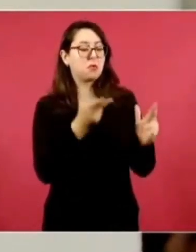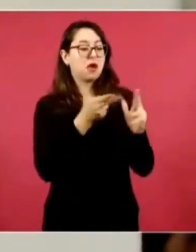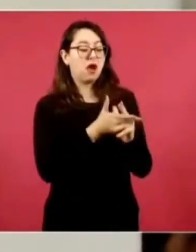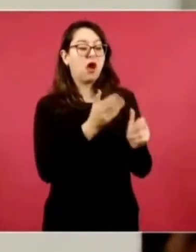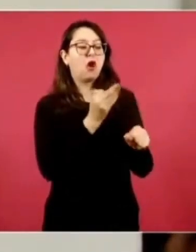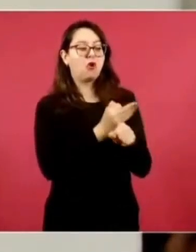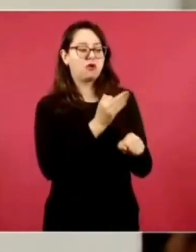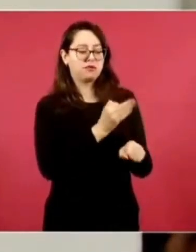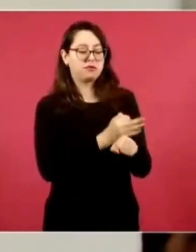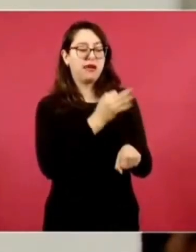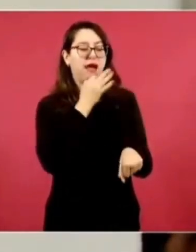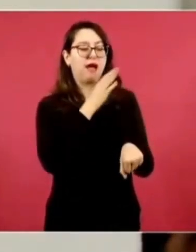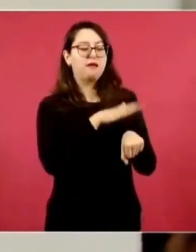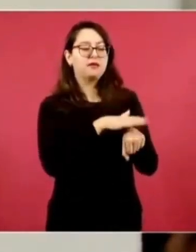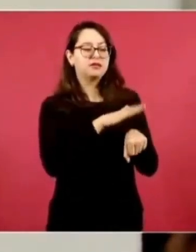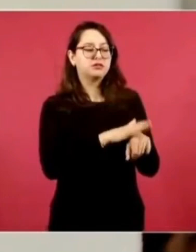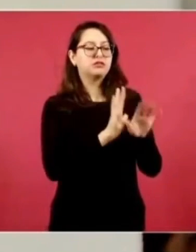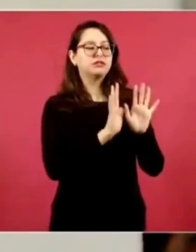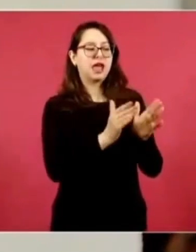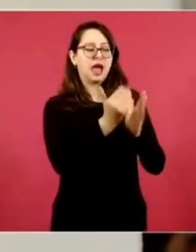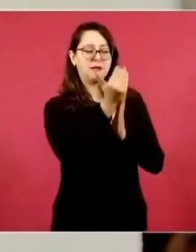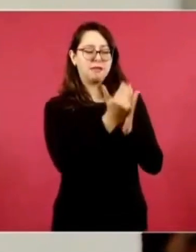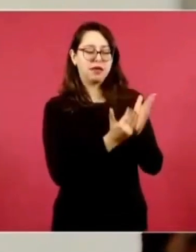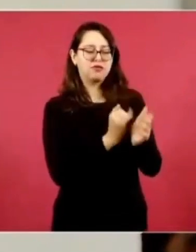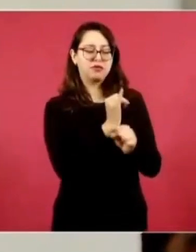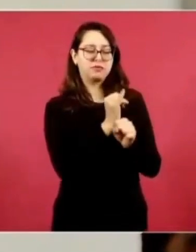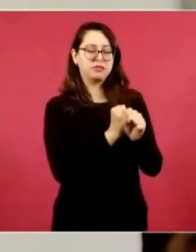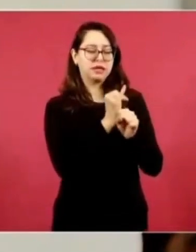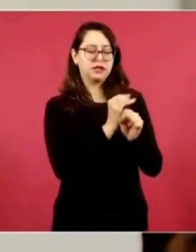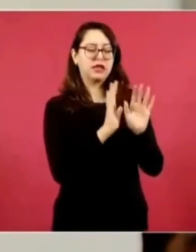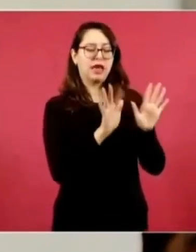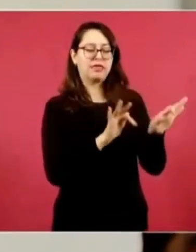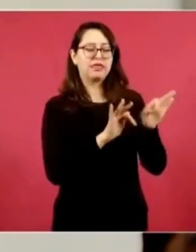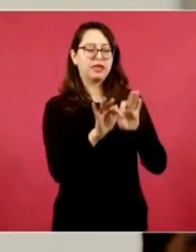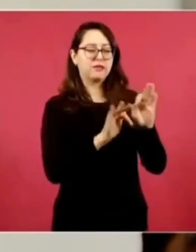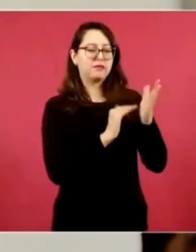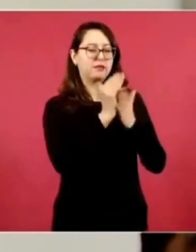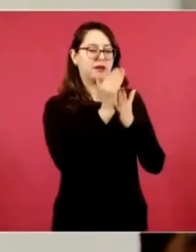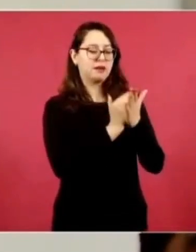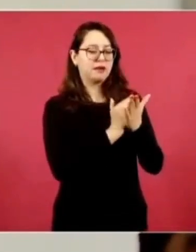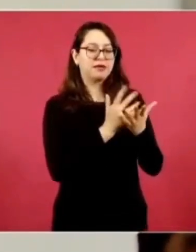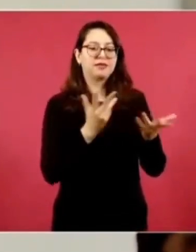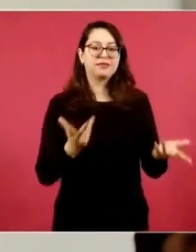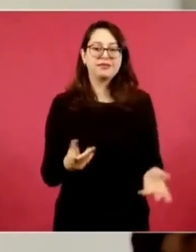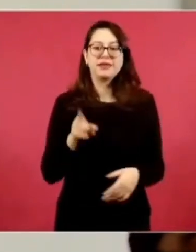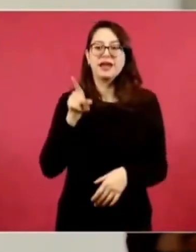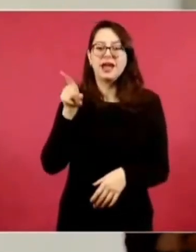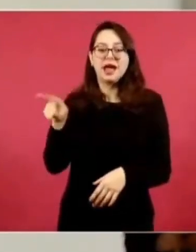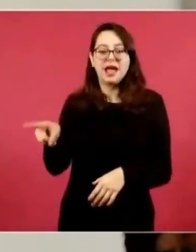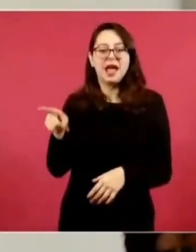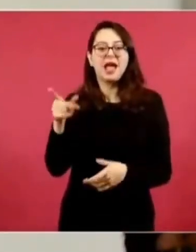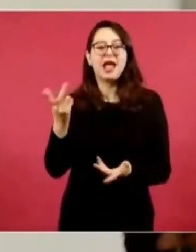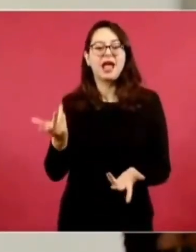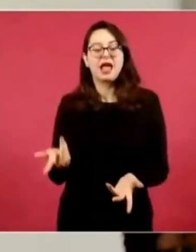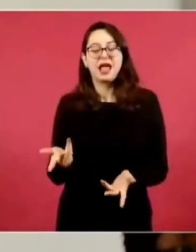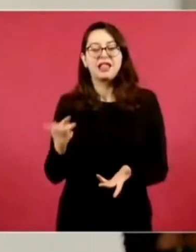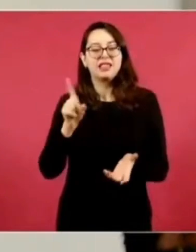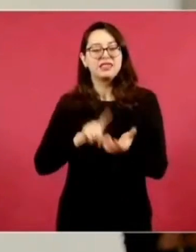que le bajes. Ya bájale, mija. Este policía pertenece al área de violencia contra la mujer en perspectiva de